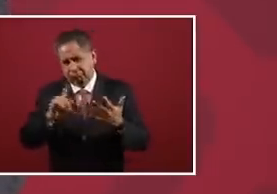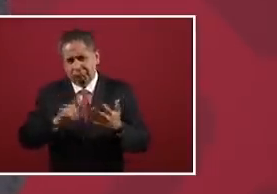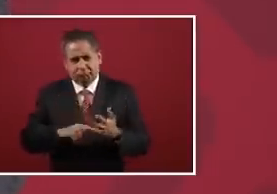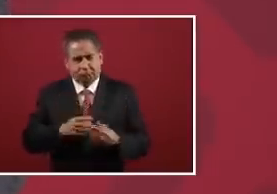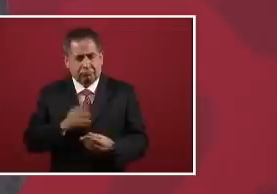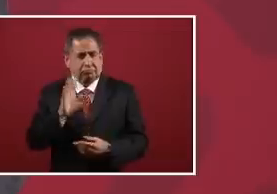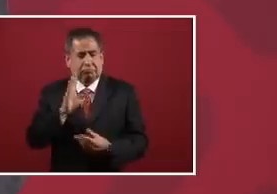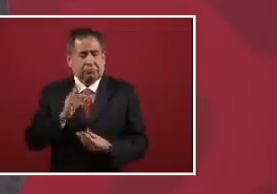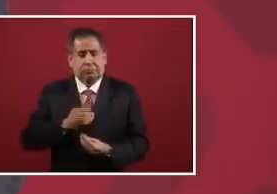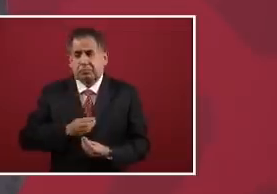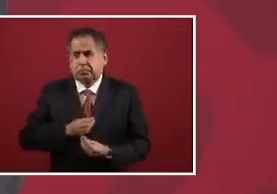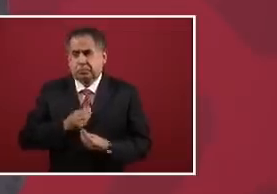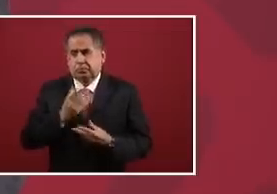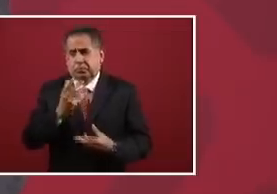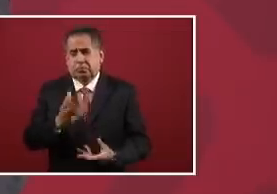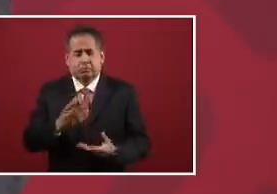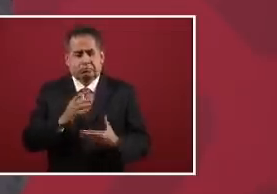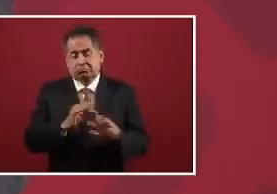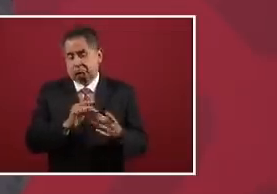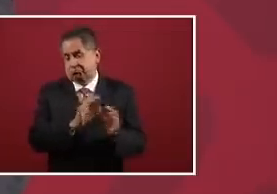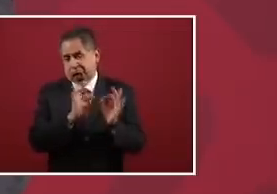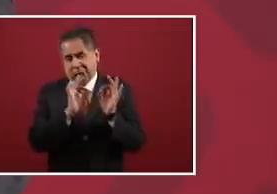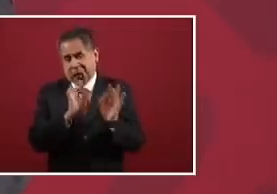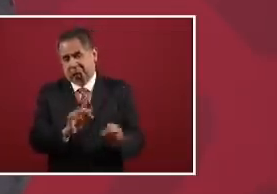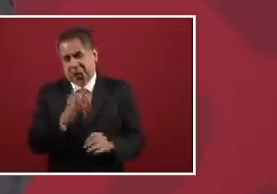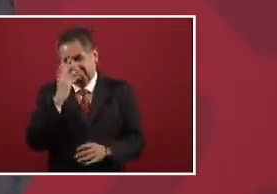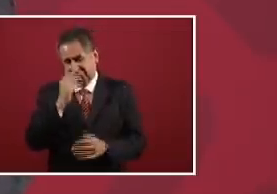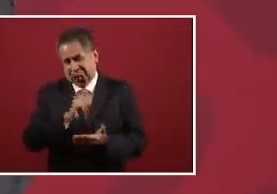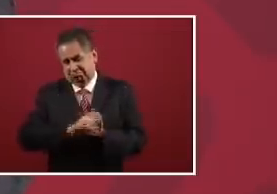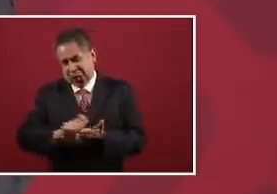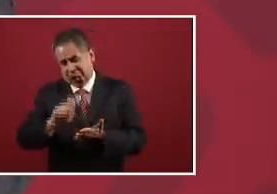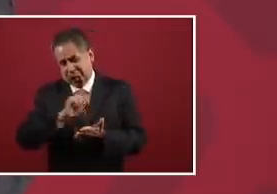poeta popular,